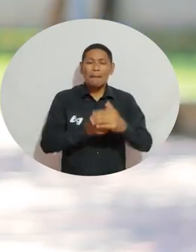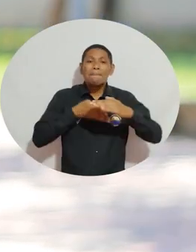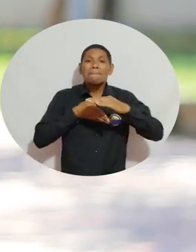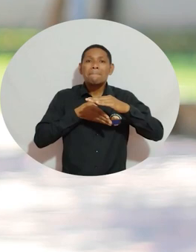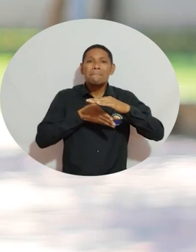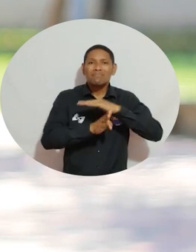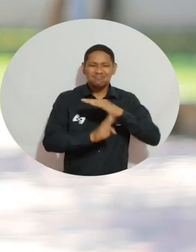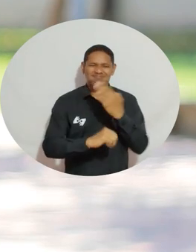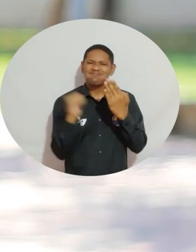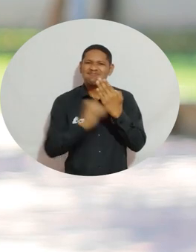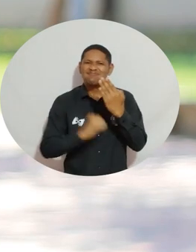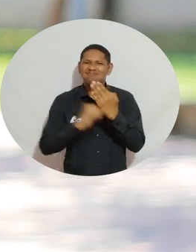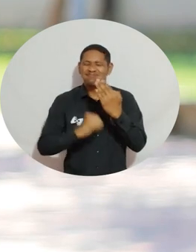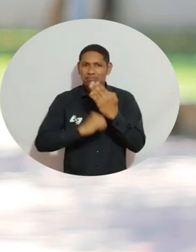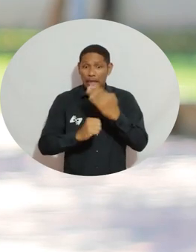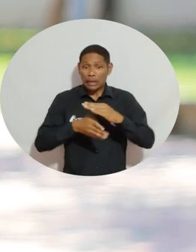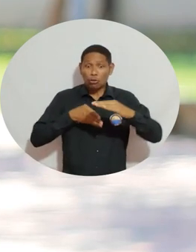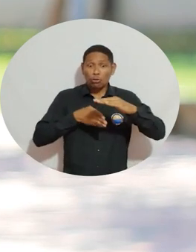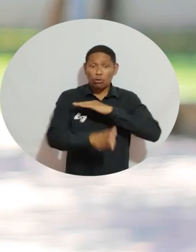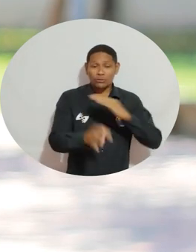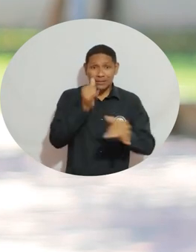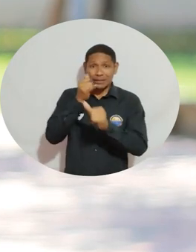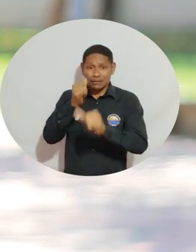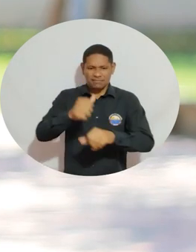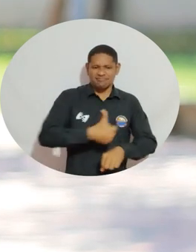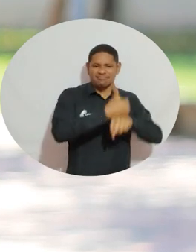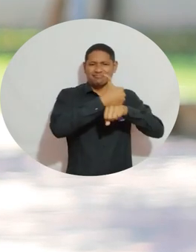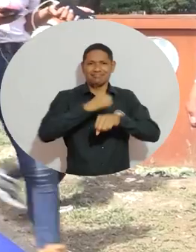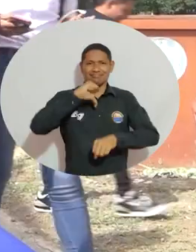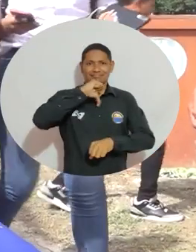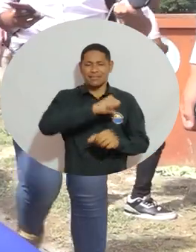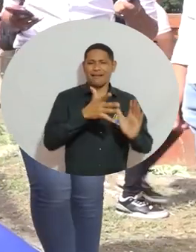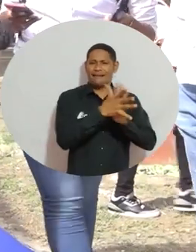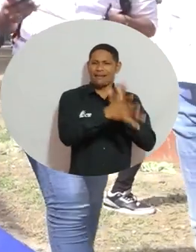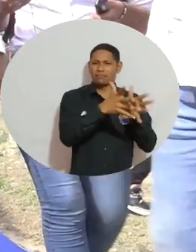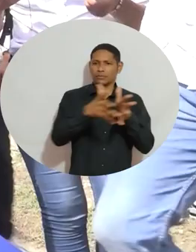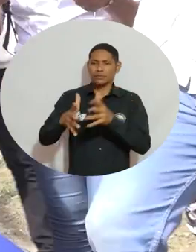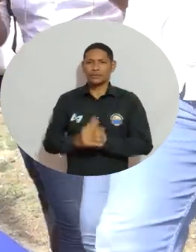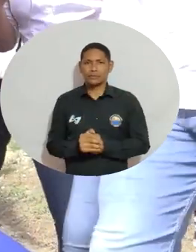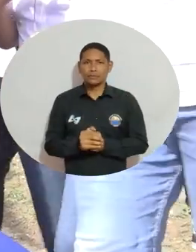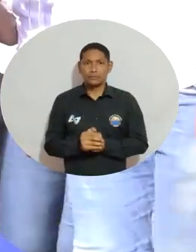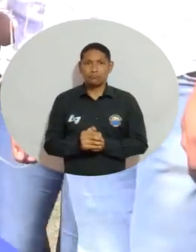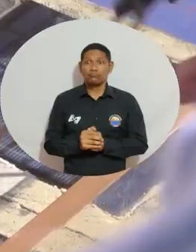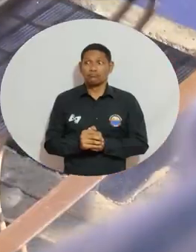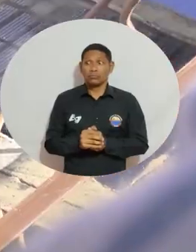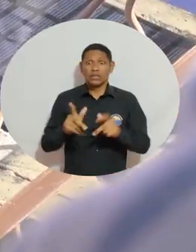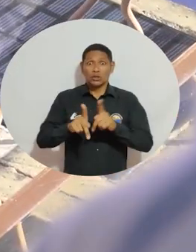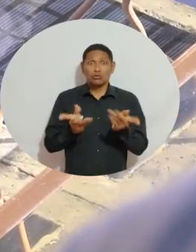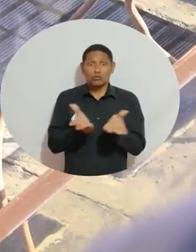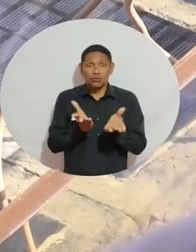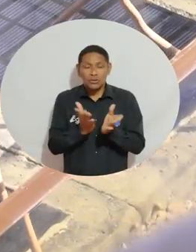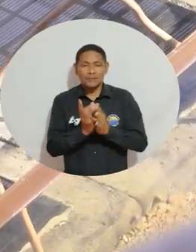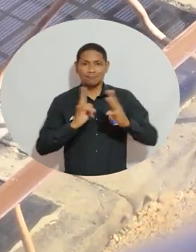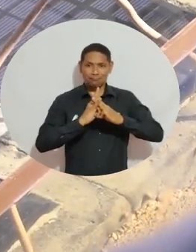asignatura Introducción a la Ingeniería Civil, orientada por el rector Pablo Vera Salazar. Futuros profesionales del programa de Ingeniería Civil de la